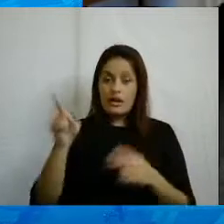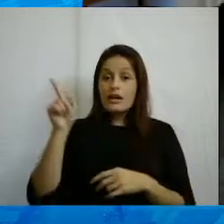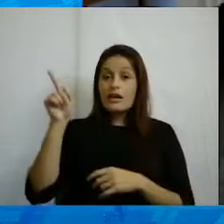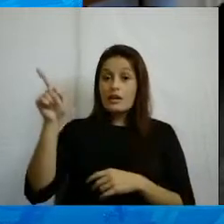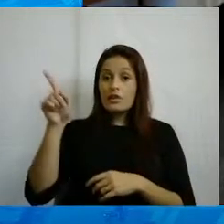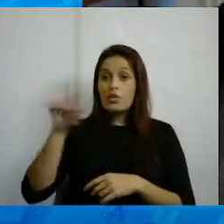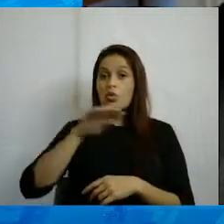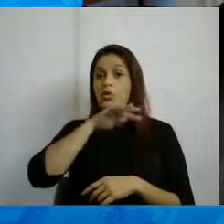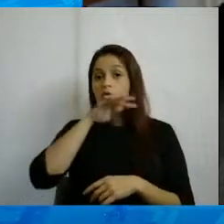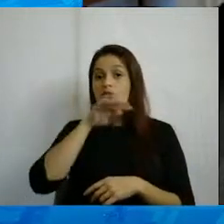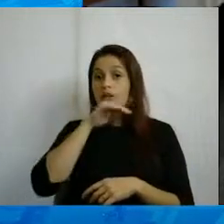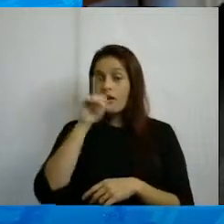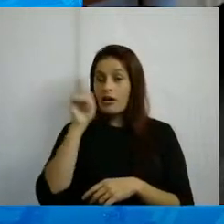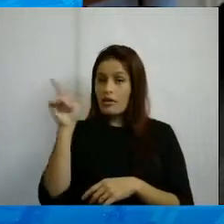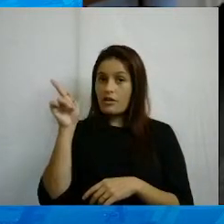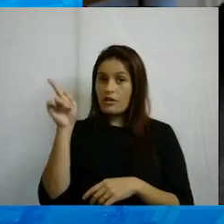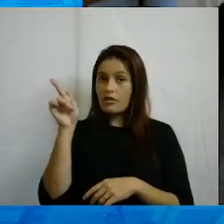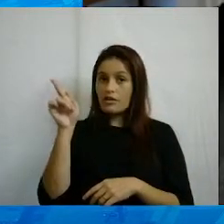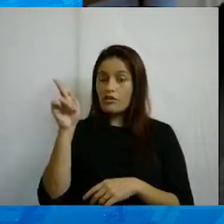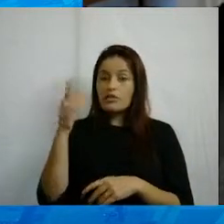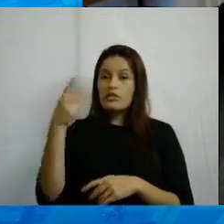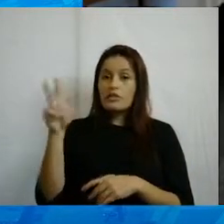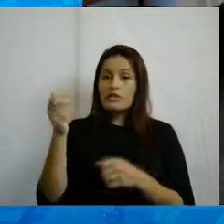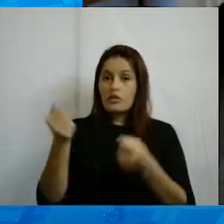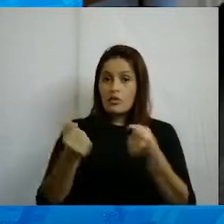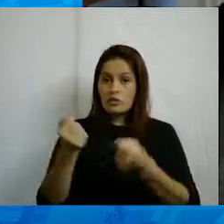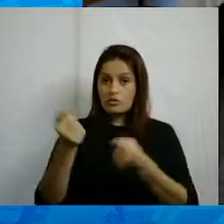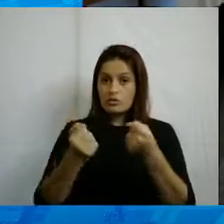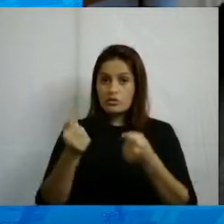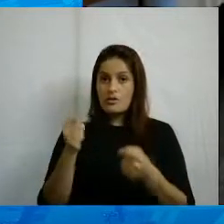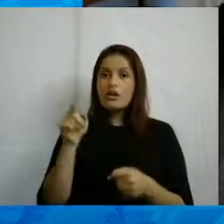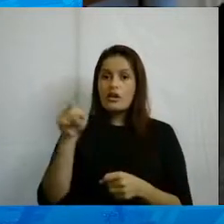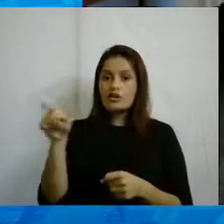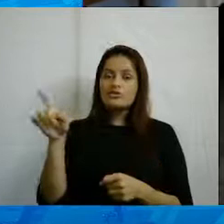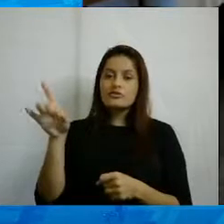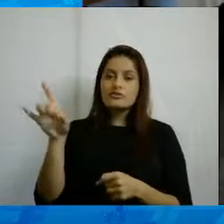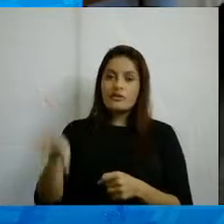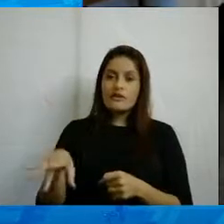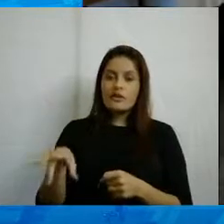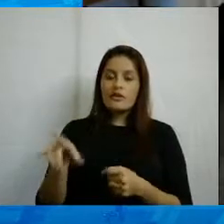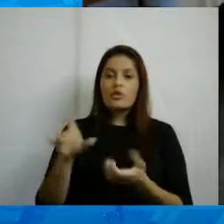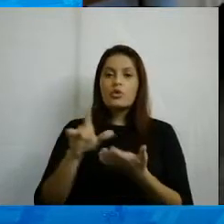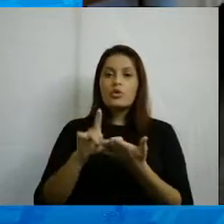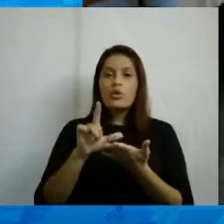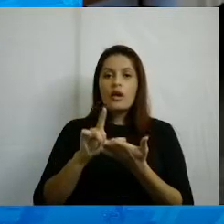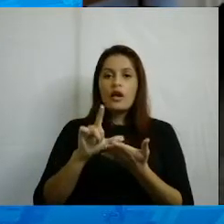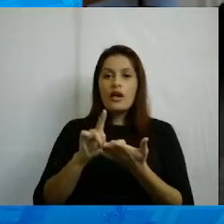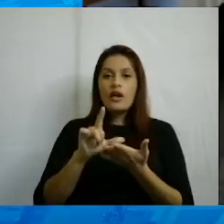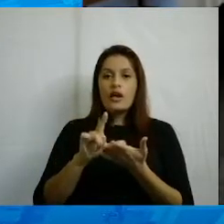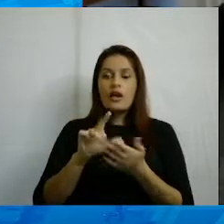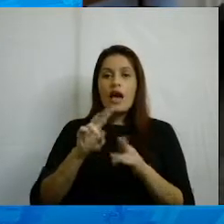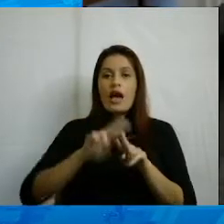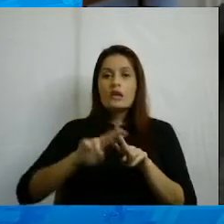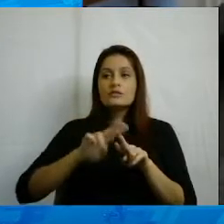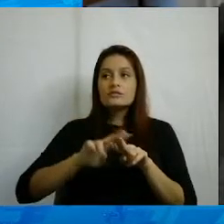usuarios principales, por supuesto, de los vehículos. Ellos son los principales promotores de que